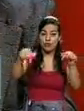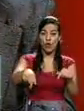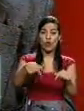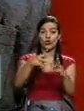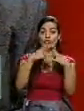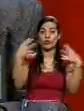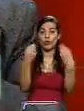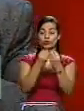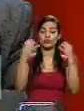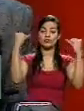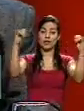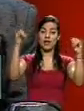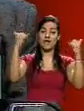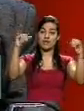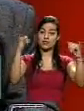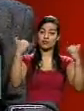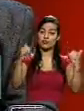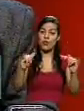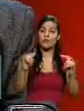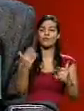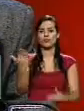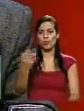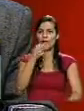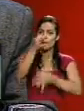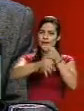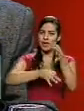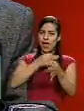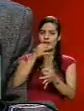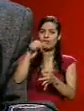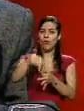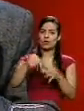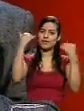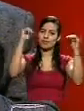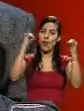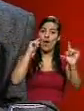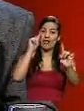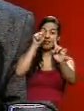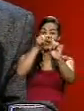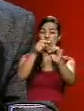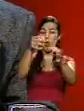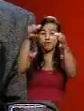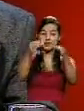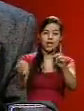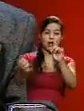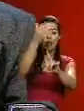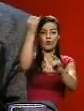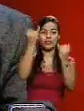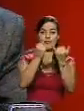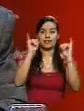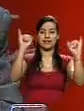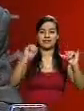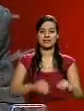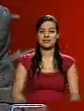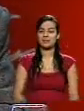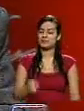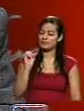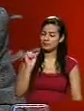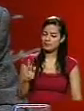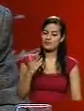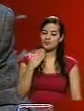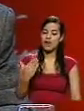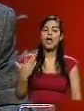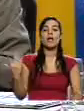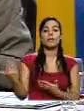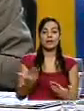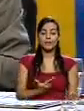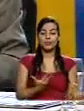esta celebración, como decías, en la ruta hacia la consolidación de la independencia. Bueno, fíjate, bienvenido. Vamos a conversar